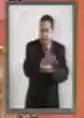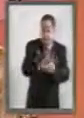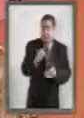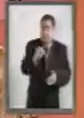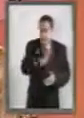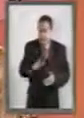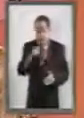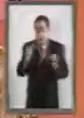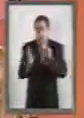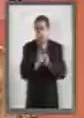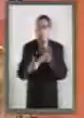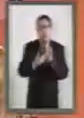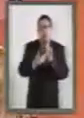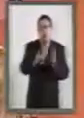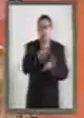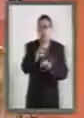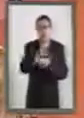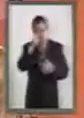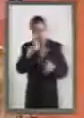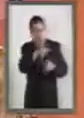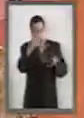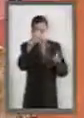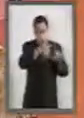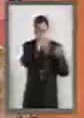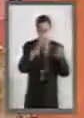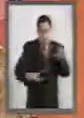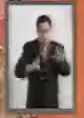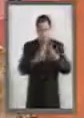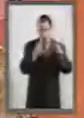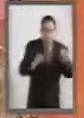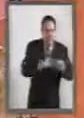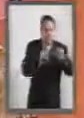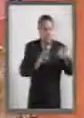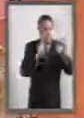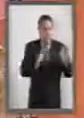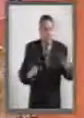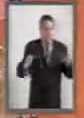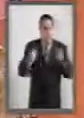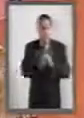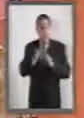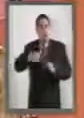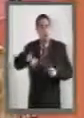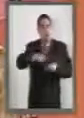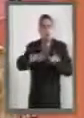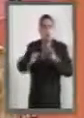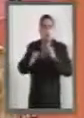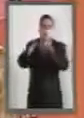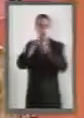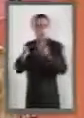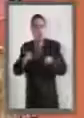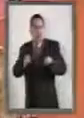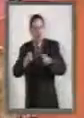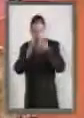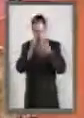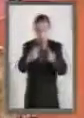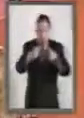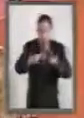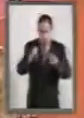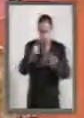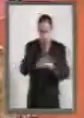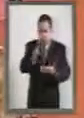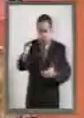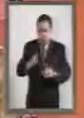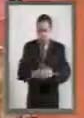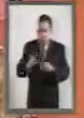precisamente para que la pacificación de México venga por la vía de nuestras instituciones. Por su atención, muchísimas